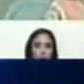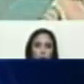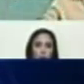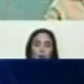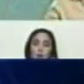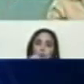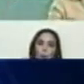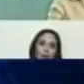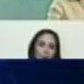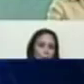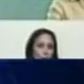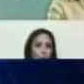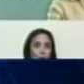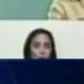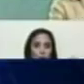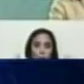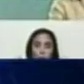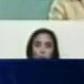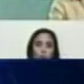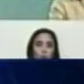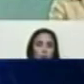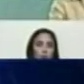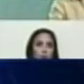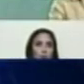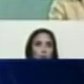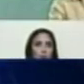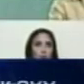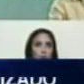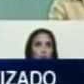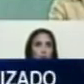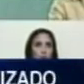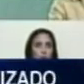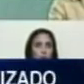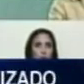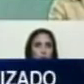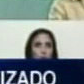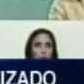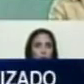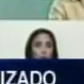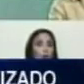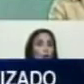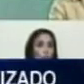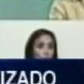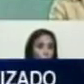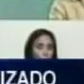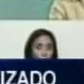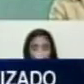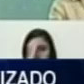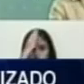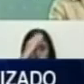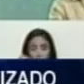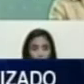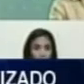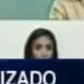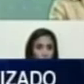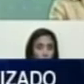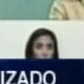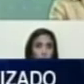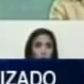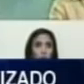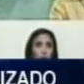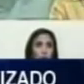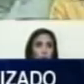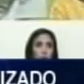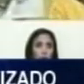50.000 especialistas, un ejército de especialistas. El primer mandatario nacional aprobó recursos para la protección de las